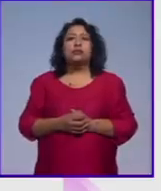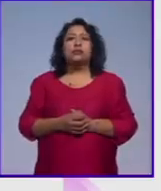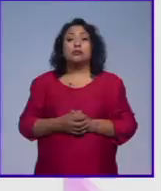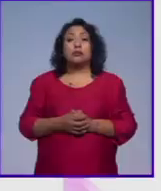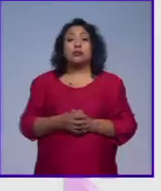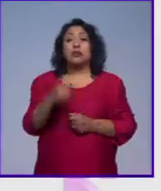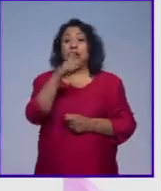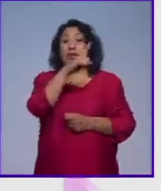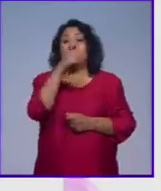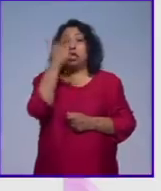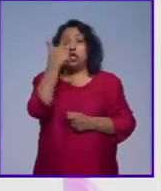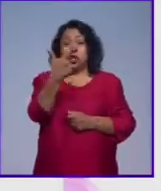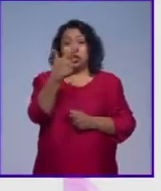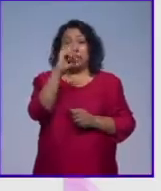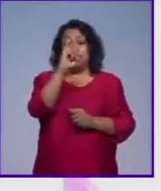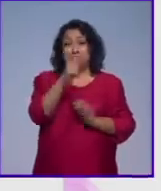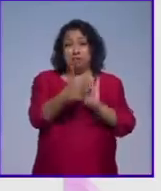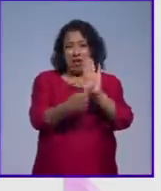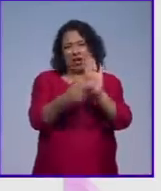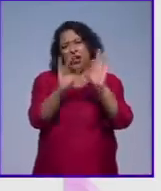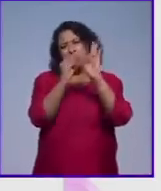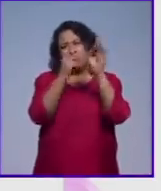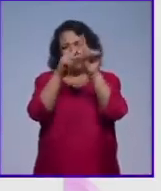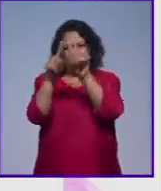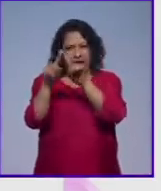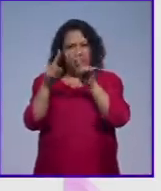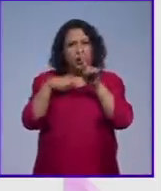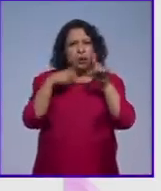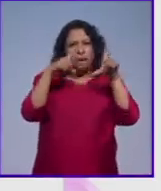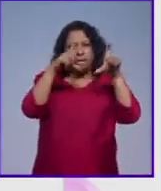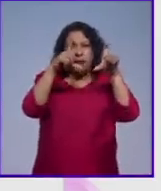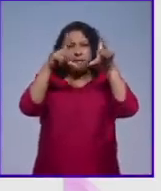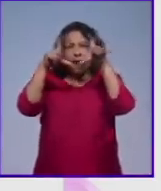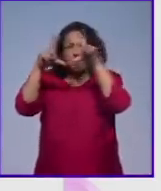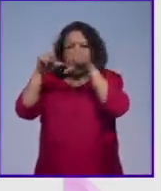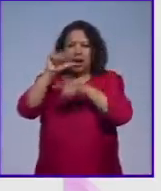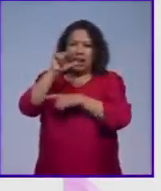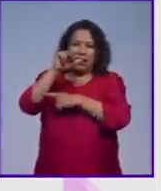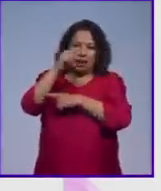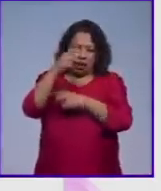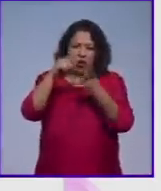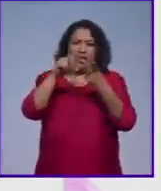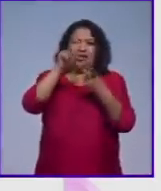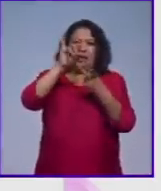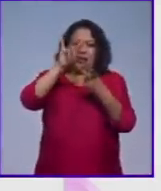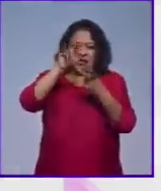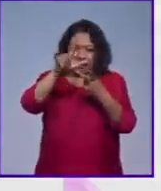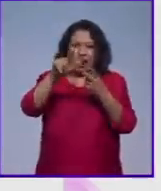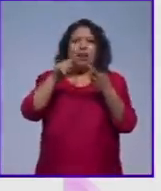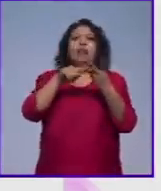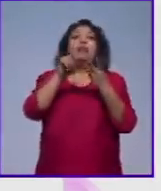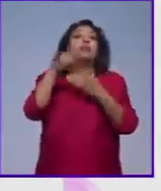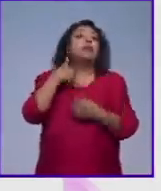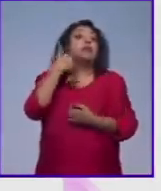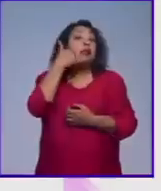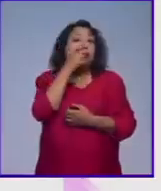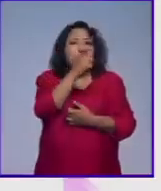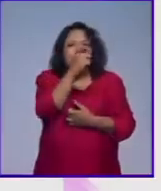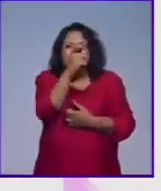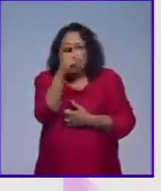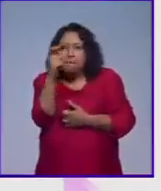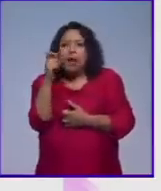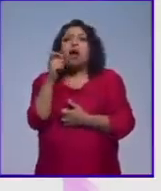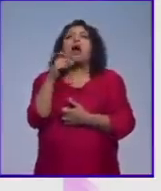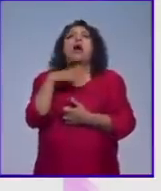Estas 107 imágenes en diversos formatos y tomadas con cámaras análogas, digitales e incluso teléfonos celulares